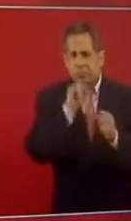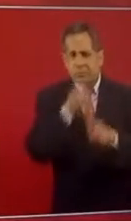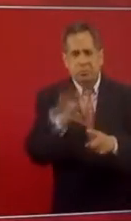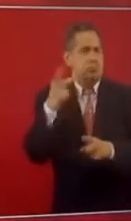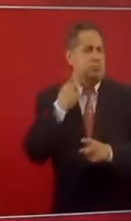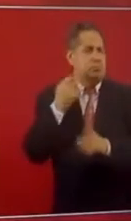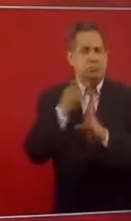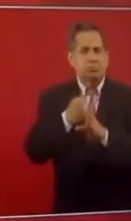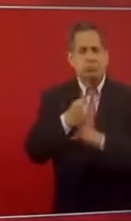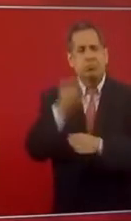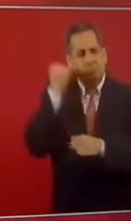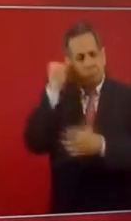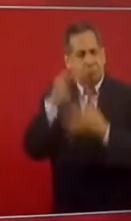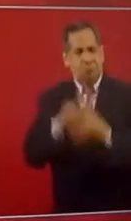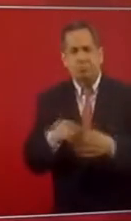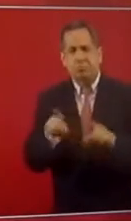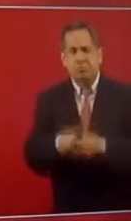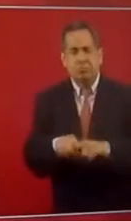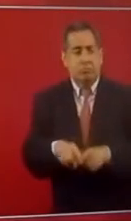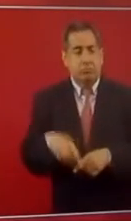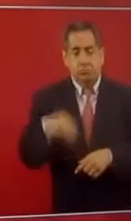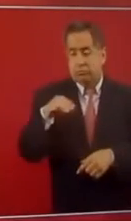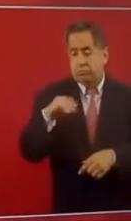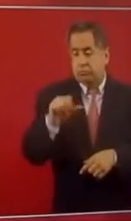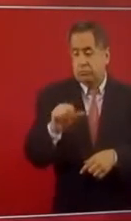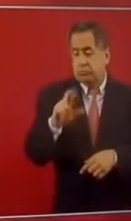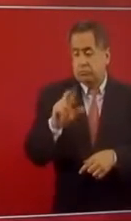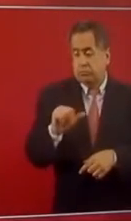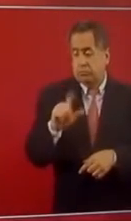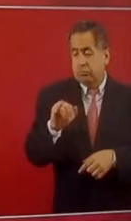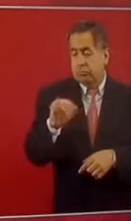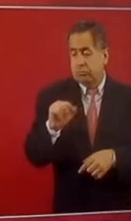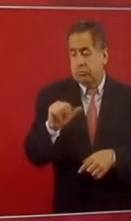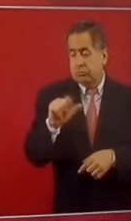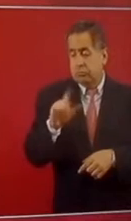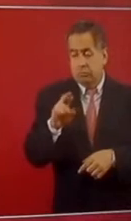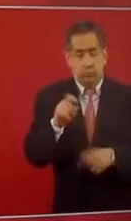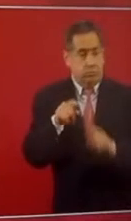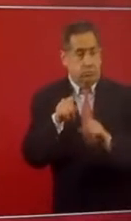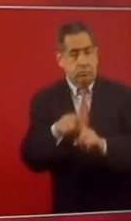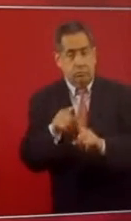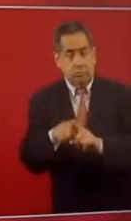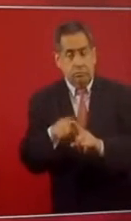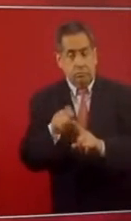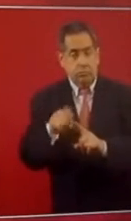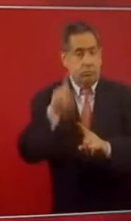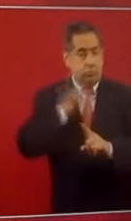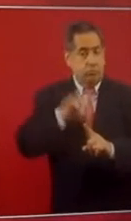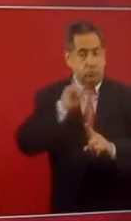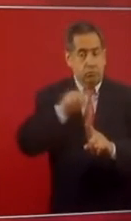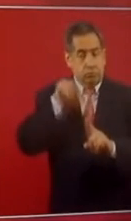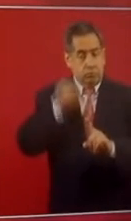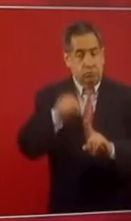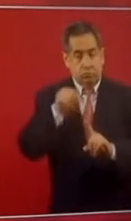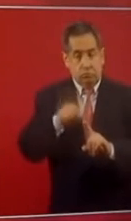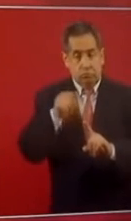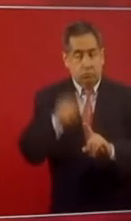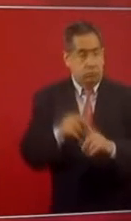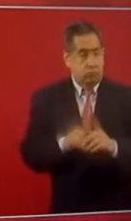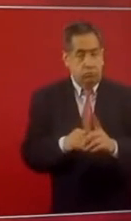del ISSSTE, en Michoacán bajo ese cargo público. El excombatiente hizo comentarios